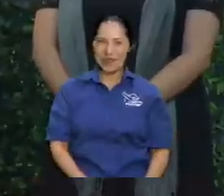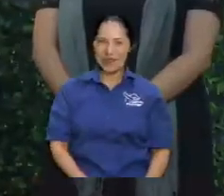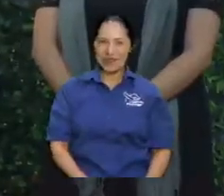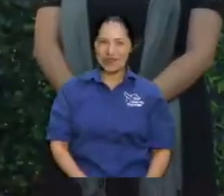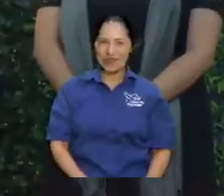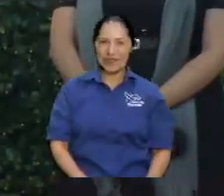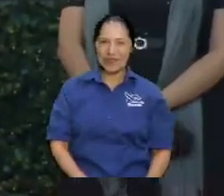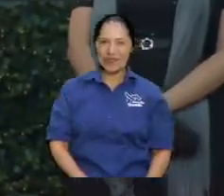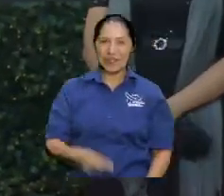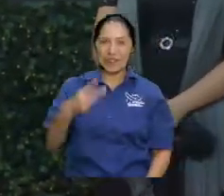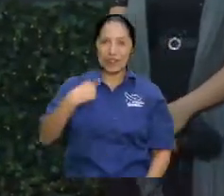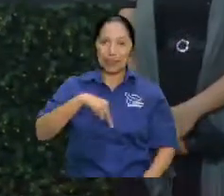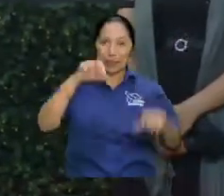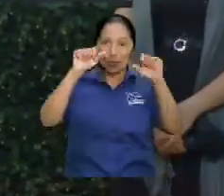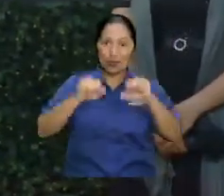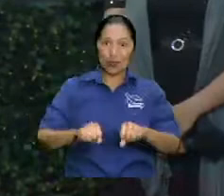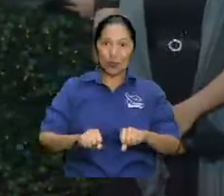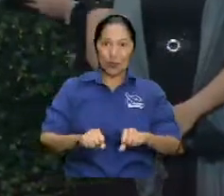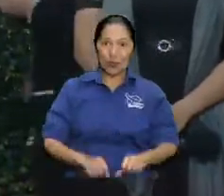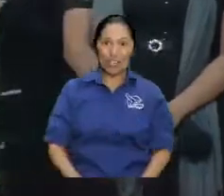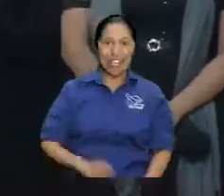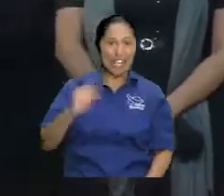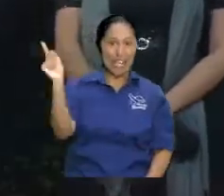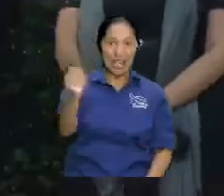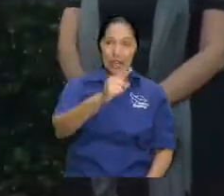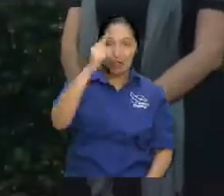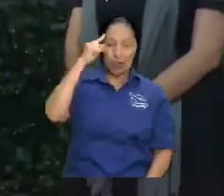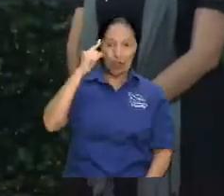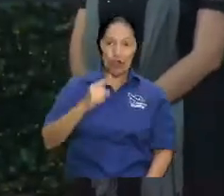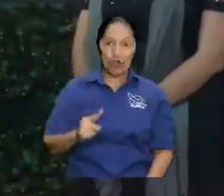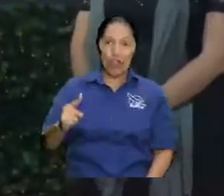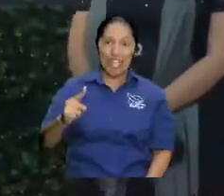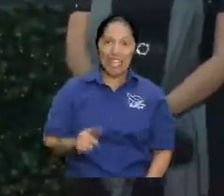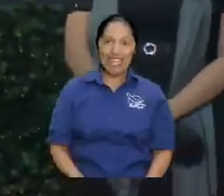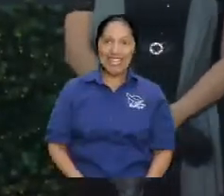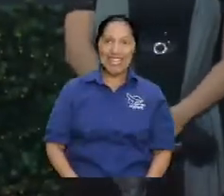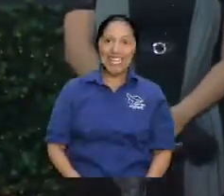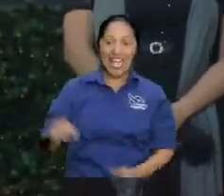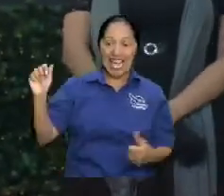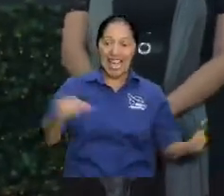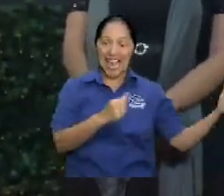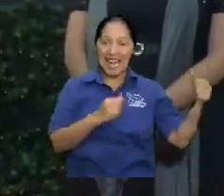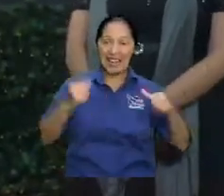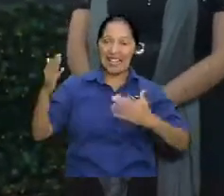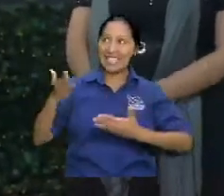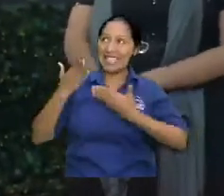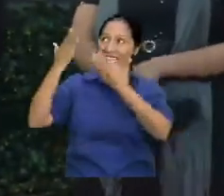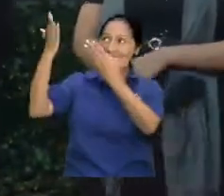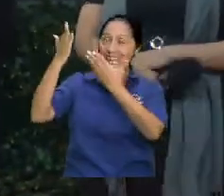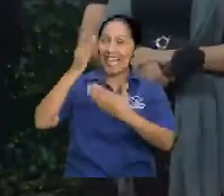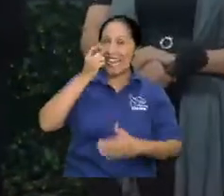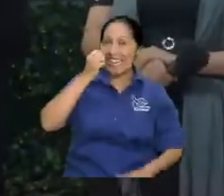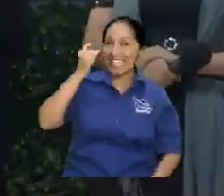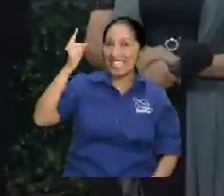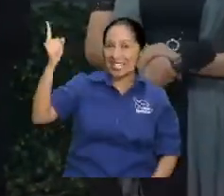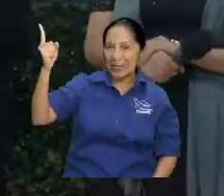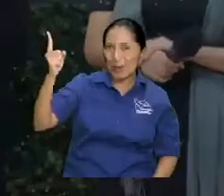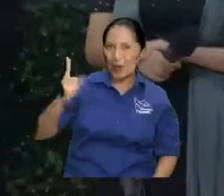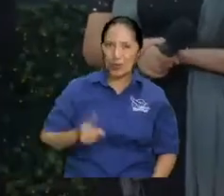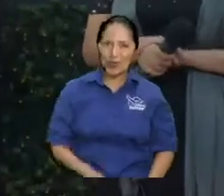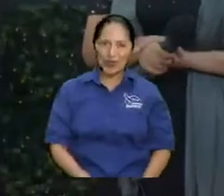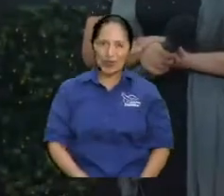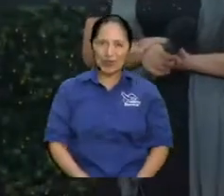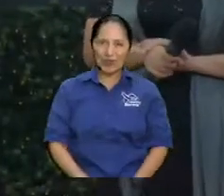el día, creo, bueno, yo creo que usted todo el día lo oye ya. Ya tiró usted todos los discos de azúcar y todo eso,